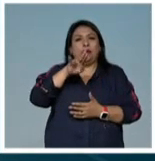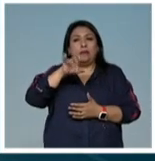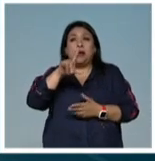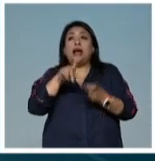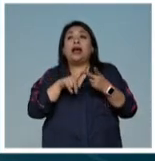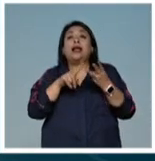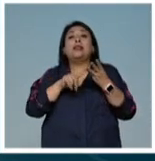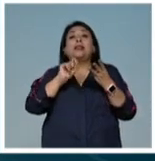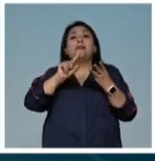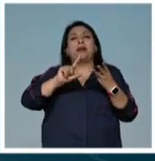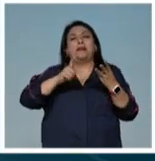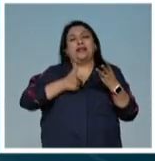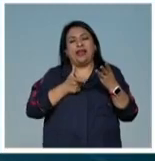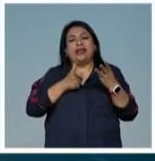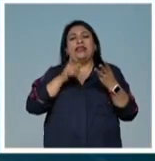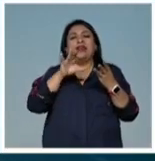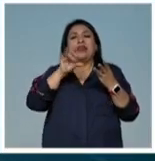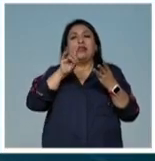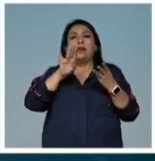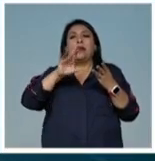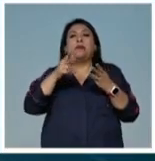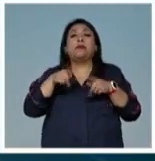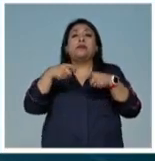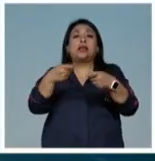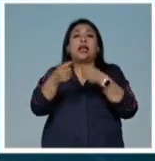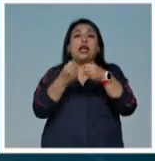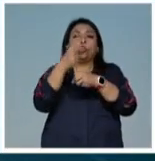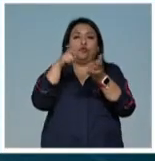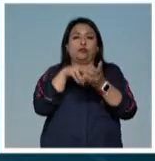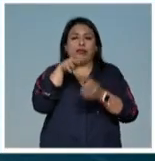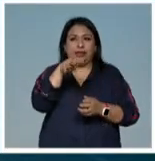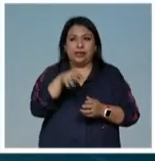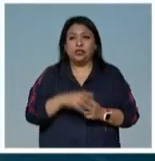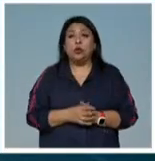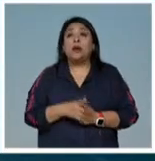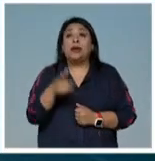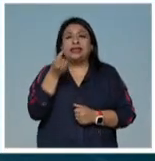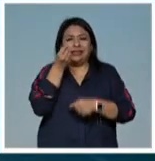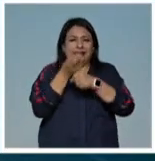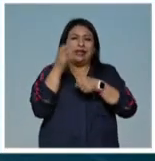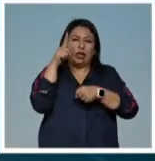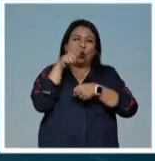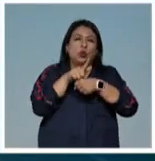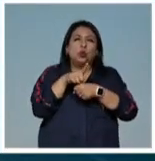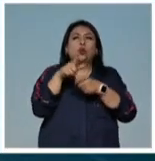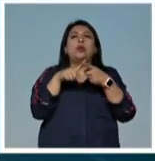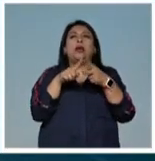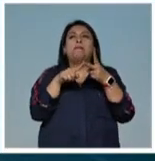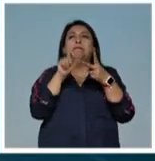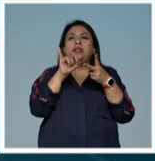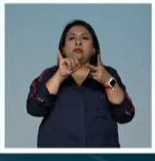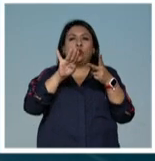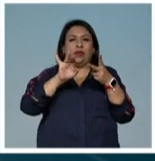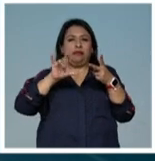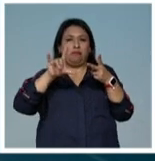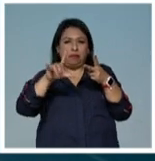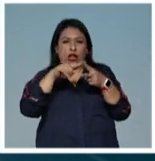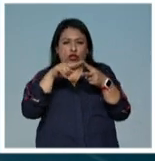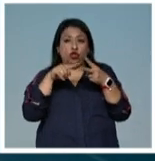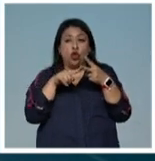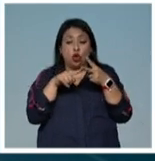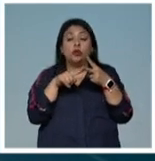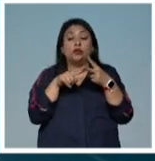Medalla Cátedra Bergman que le fue otorgada en 2019. La Secretaría de Cultura y el Instituto Nacional de Bellas Artes